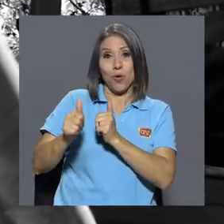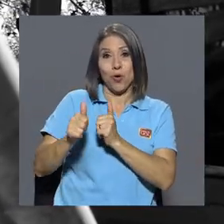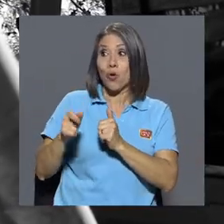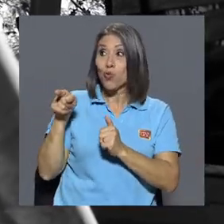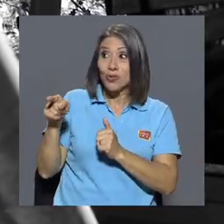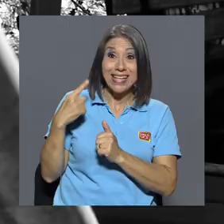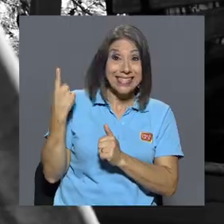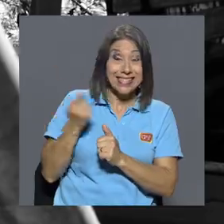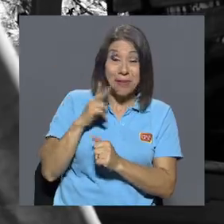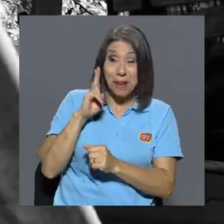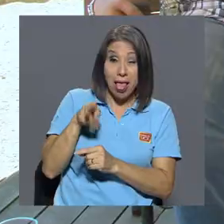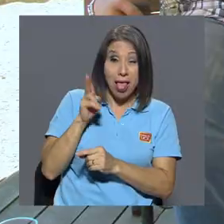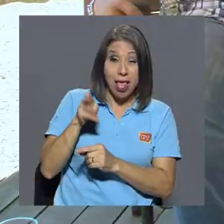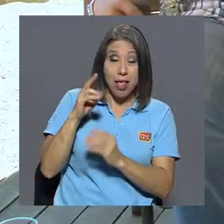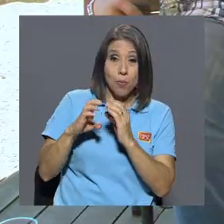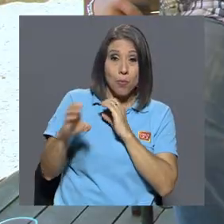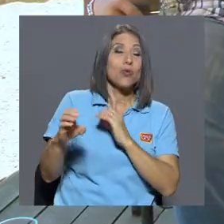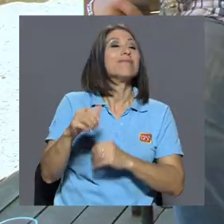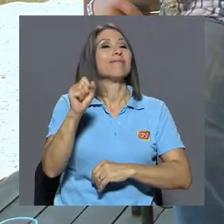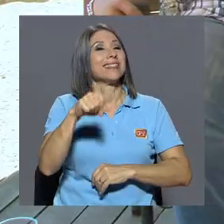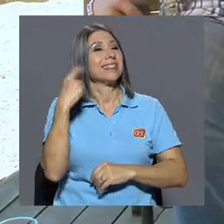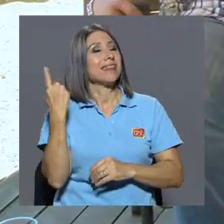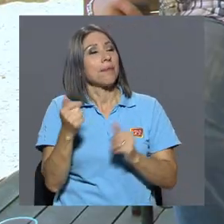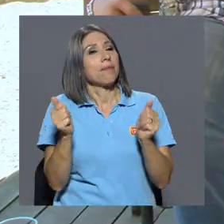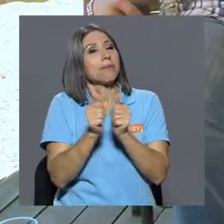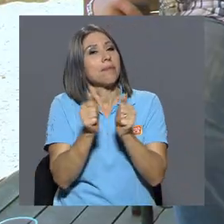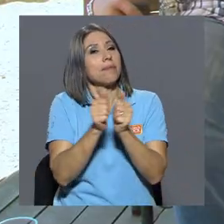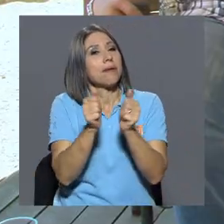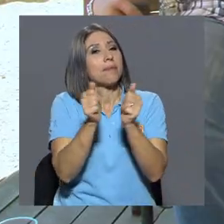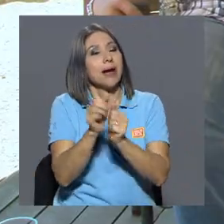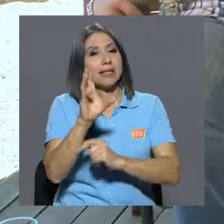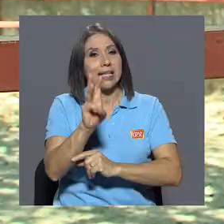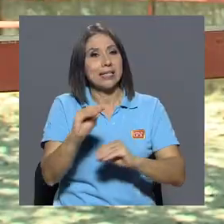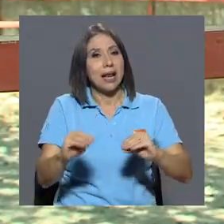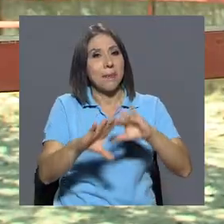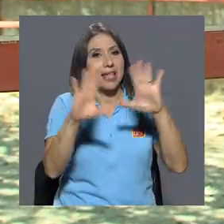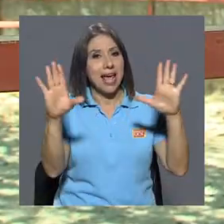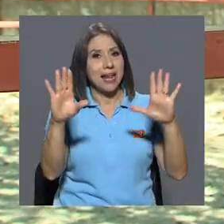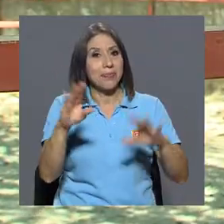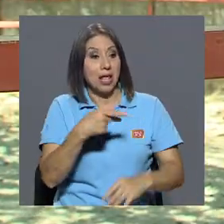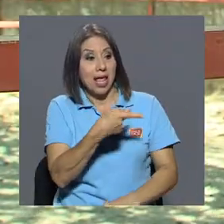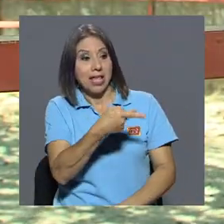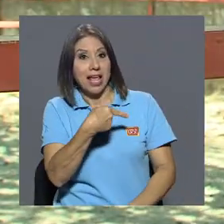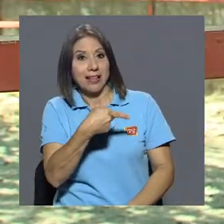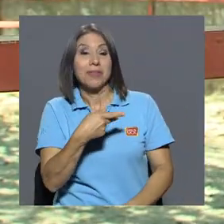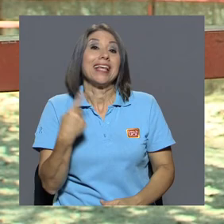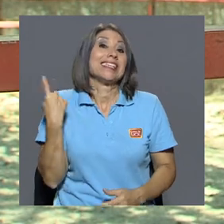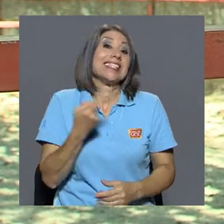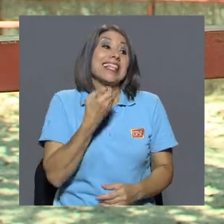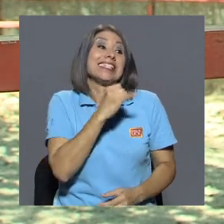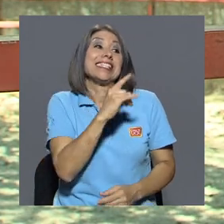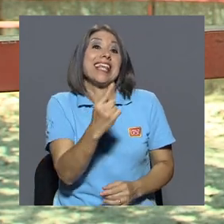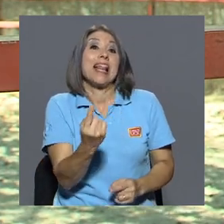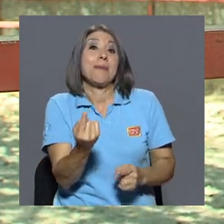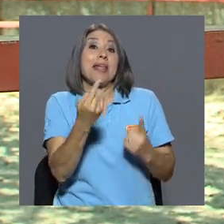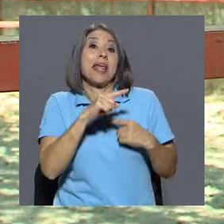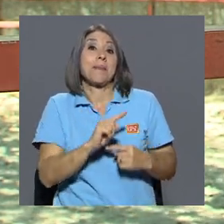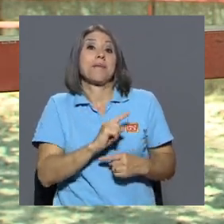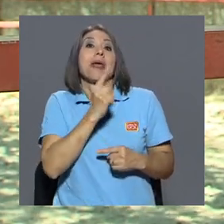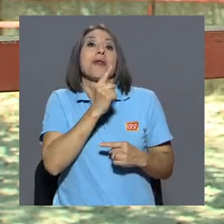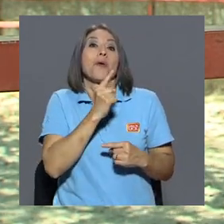mañana. Ya llegamos a tal confianza, entendimiento, que si él llegaba primero me guardaba el campo, si yo llegaba